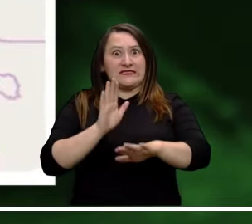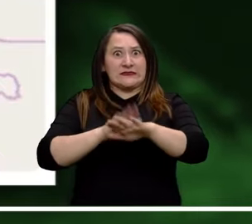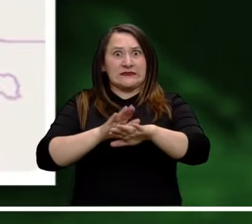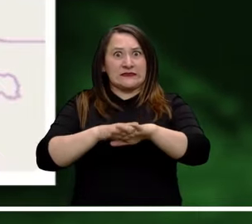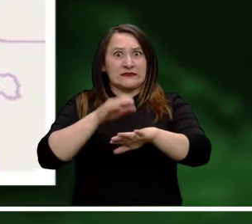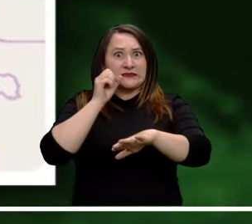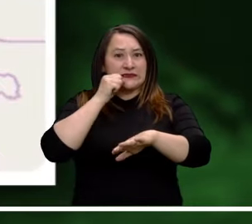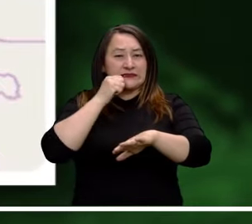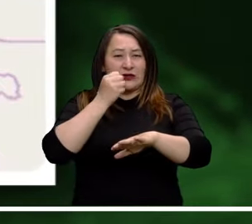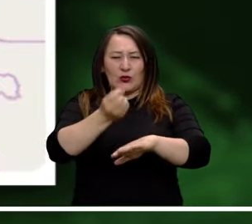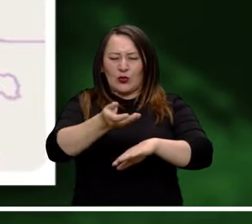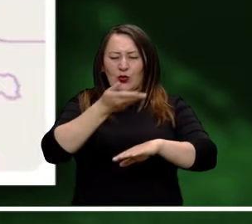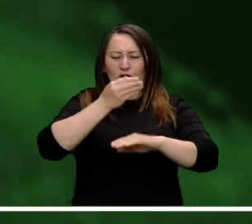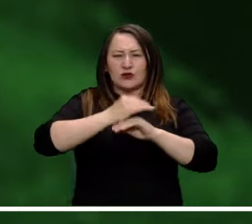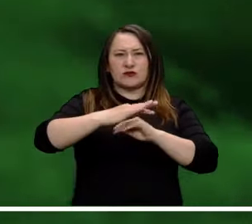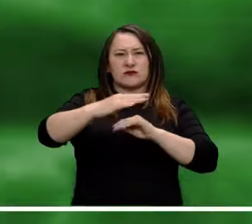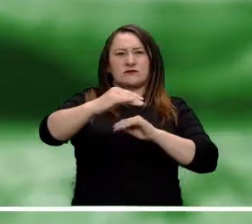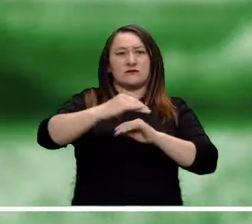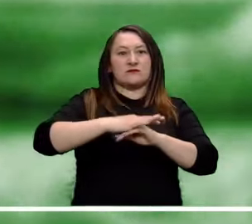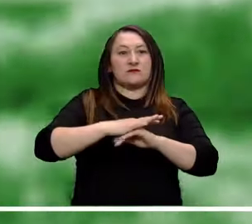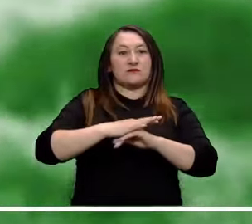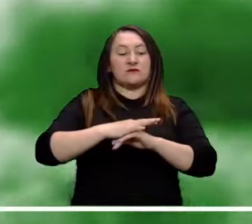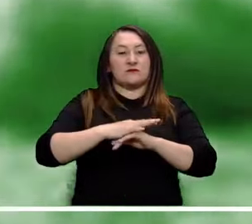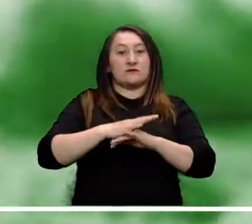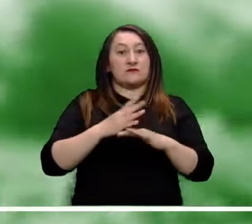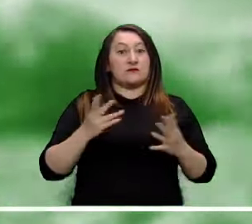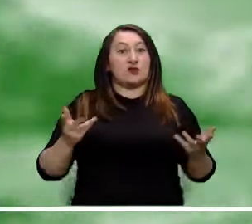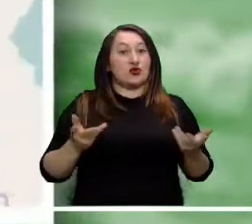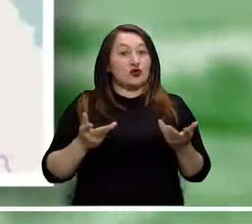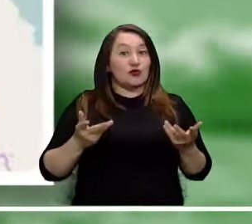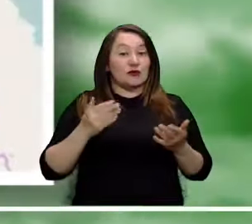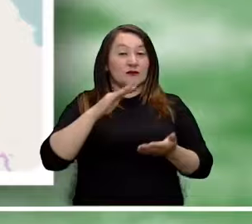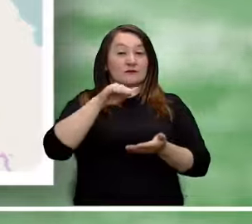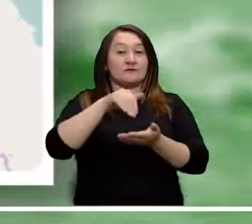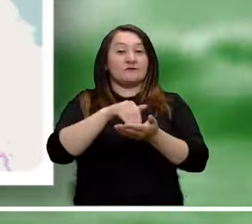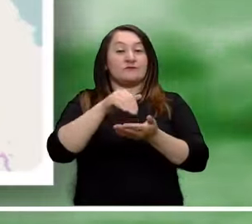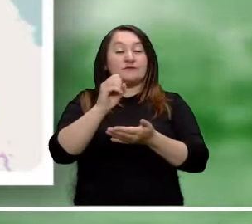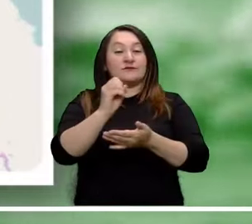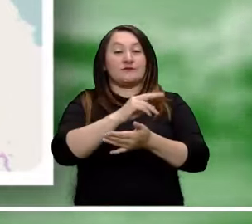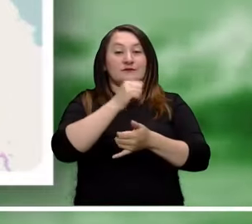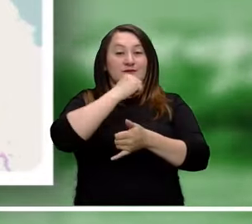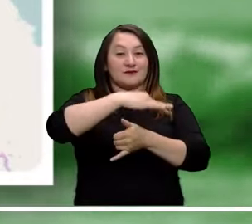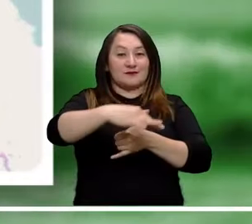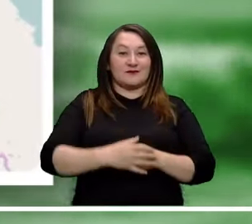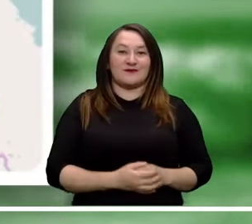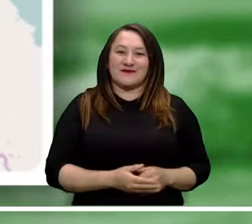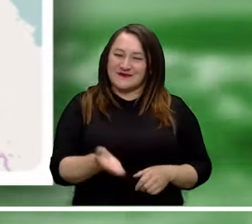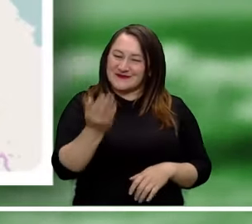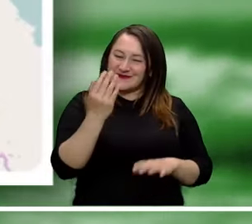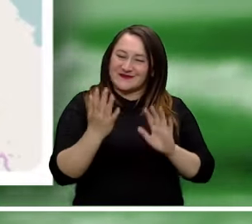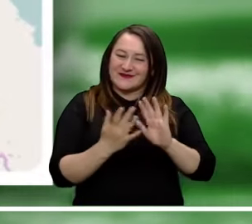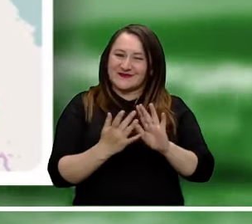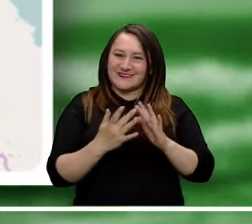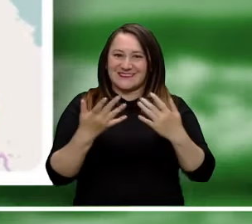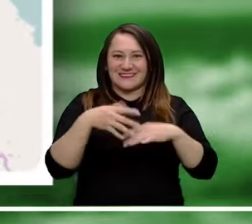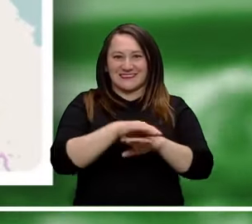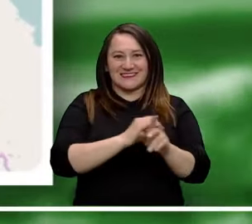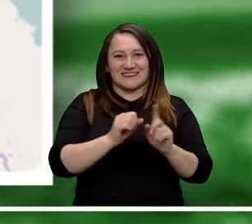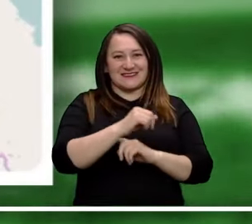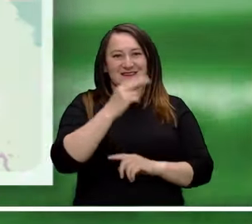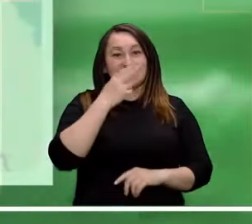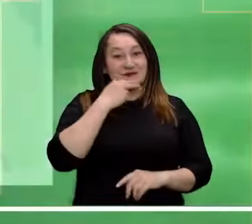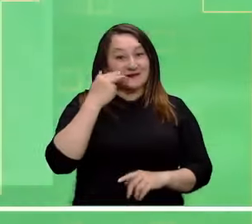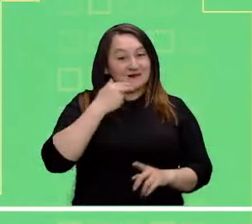el departamento de Cauca. Alerta naranja por viento y oleaje significativos sobre el centro y oriente del Mar